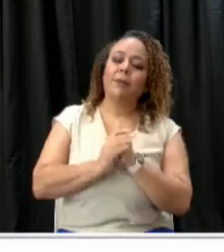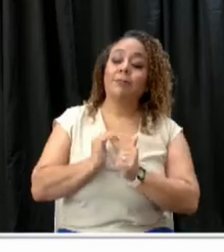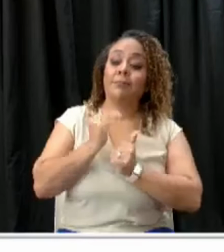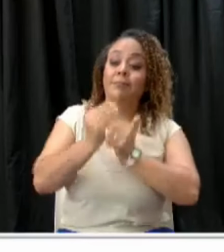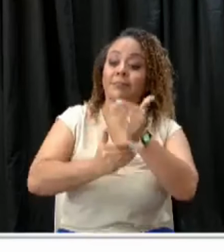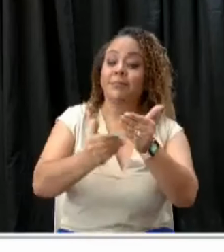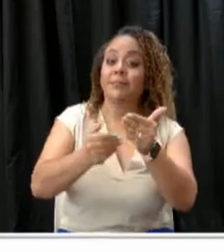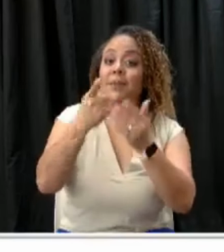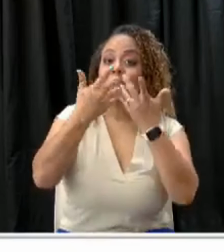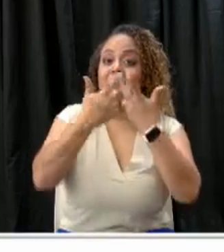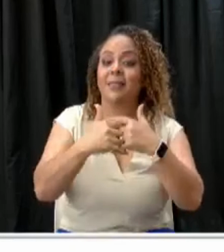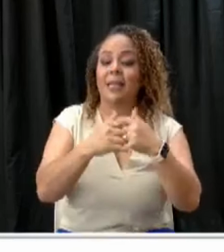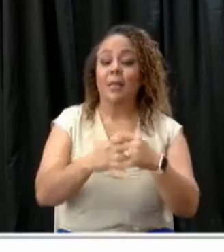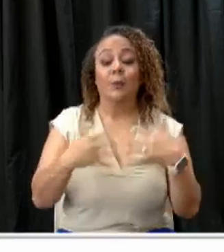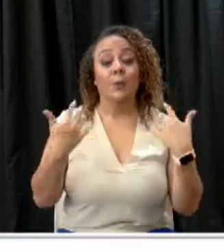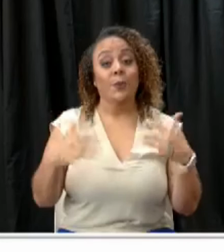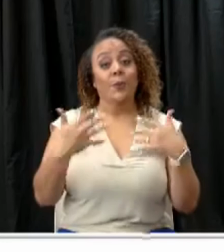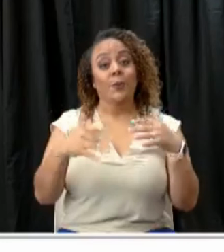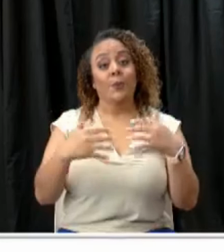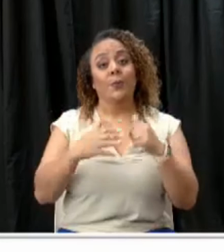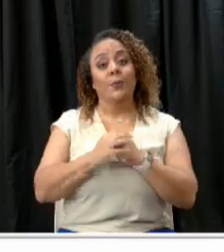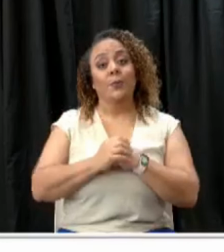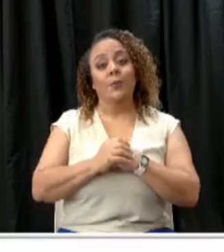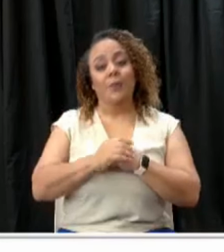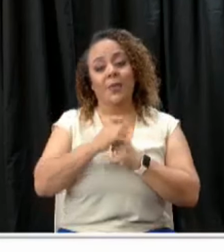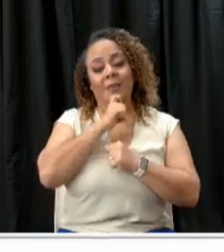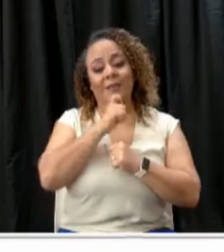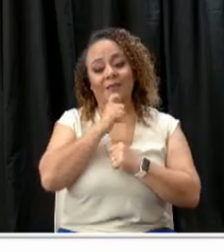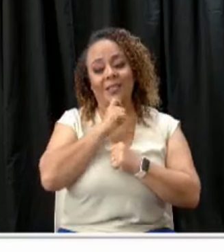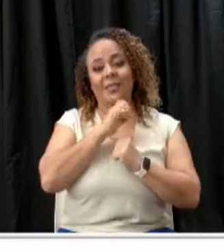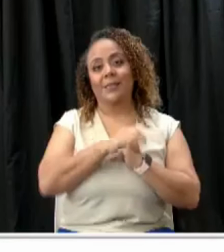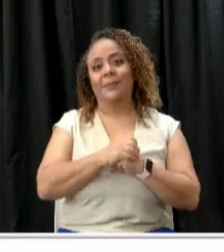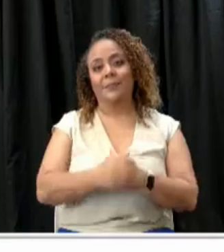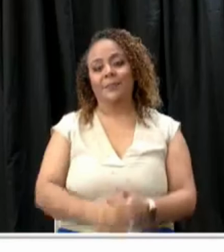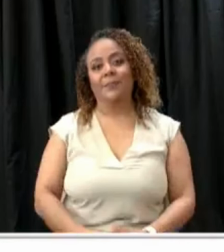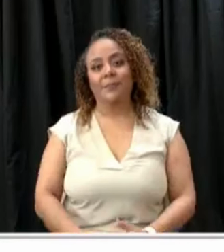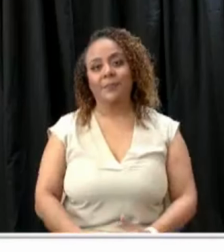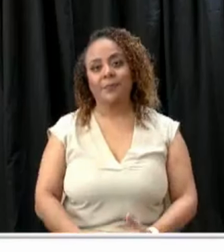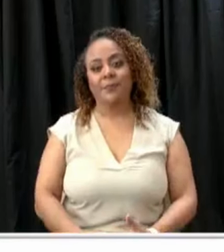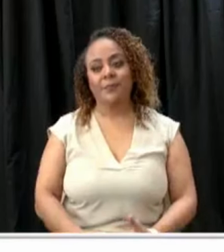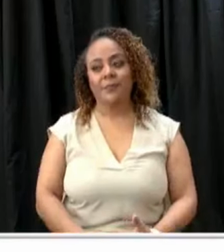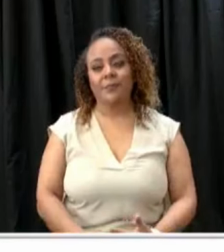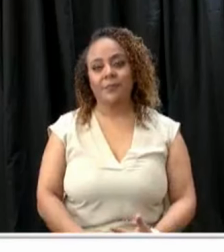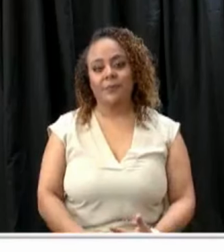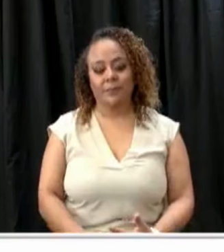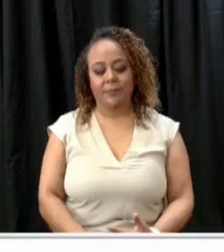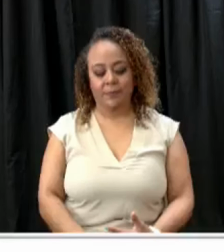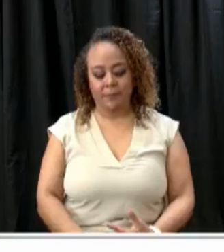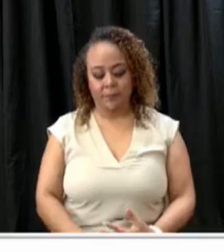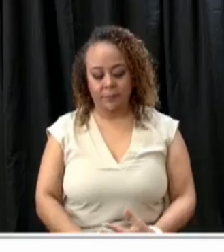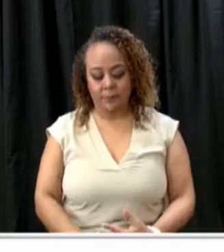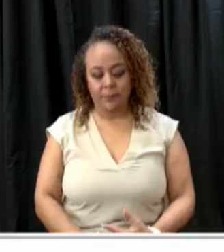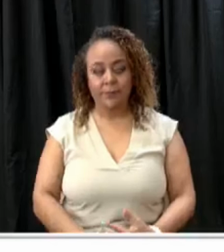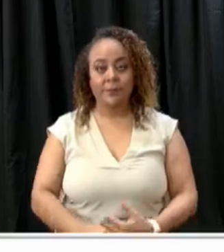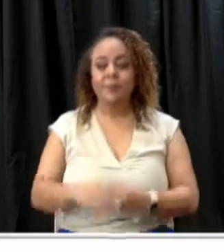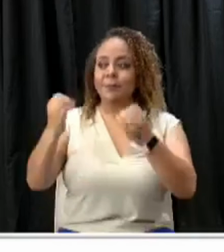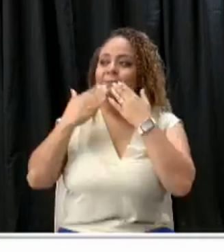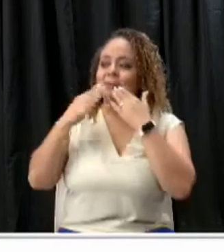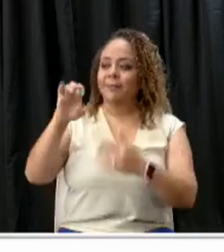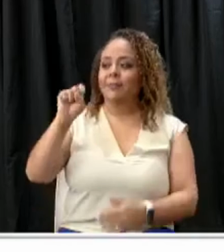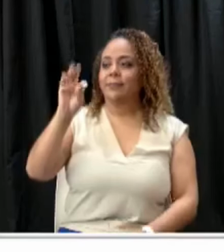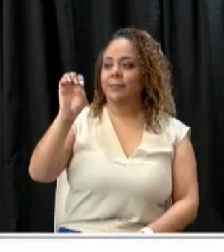una empresa es el arte que lleva atrás, es bastante significativo. Muchísimas gracias,